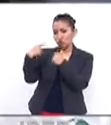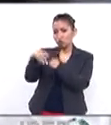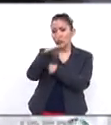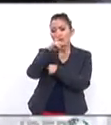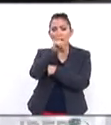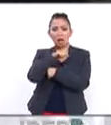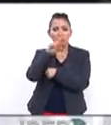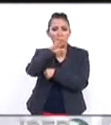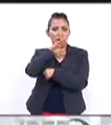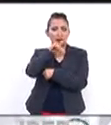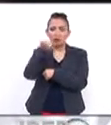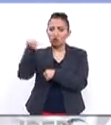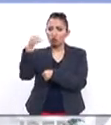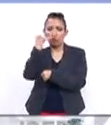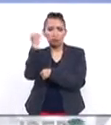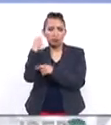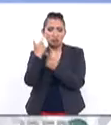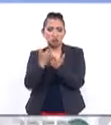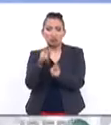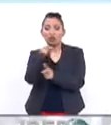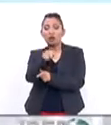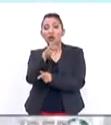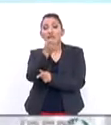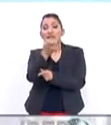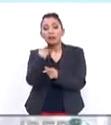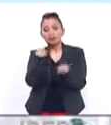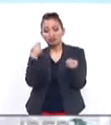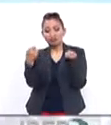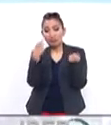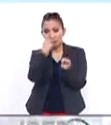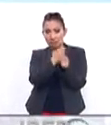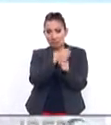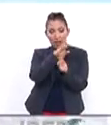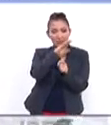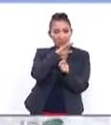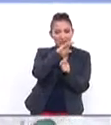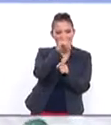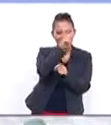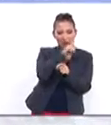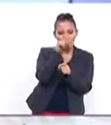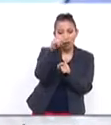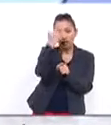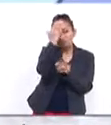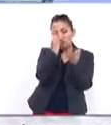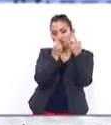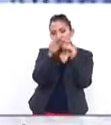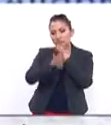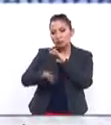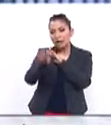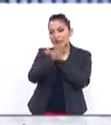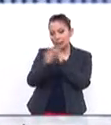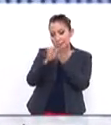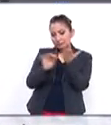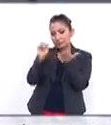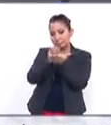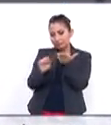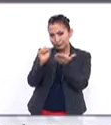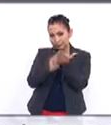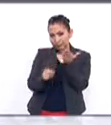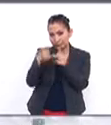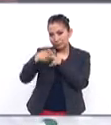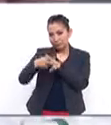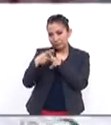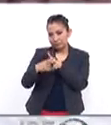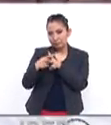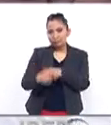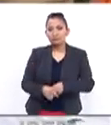lengua materna y en otros idiomas. Es a través del dominio de la primera que se adquieren las habilidades básicas de lectura, escritura y